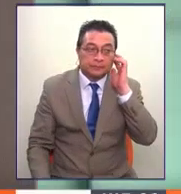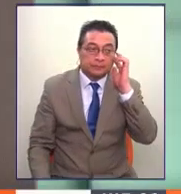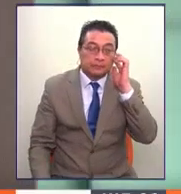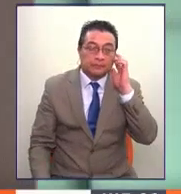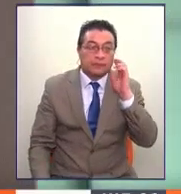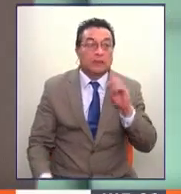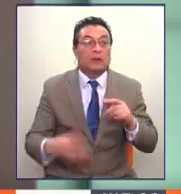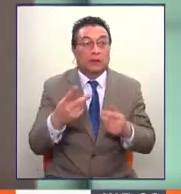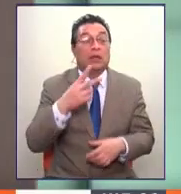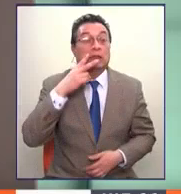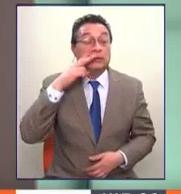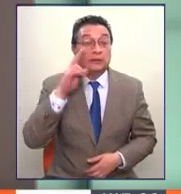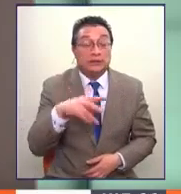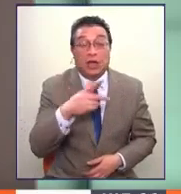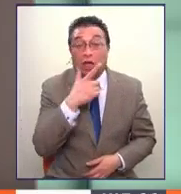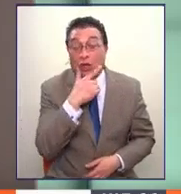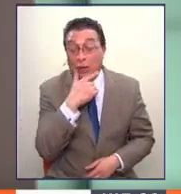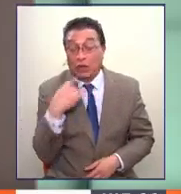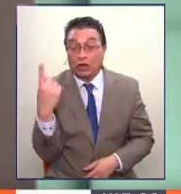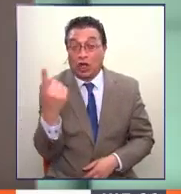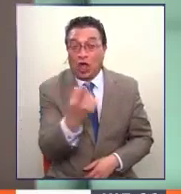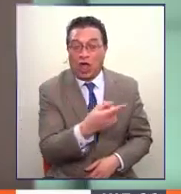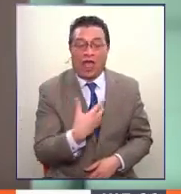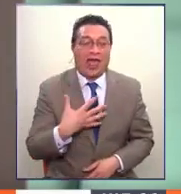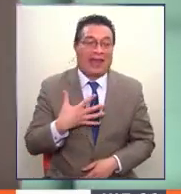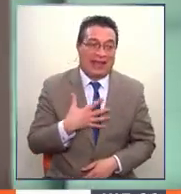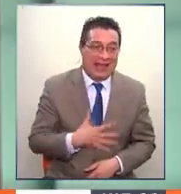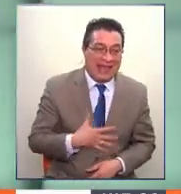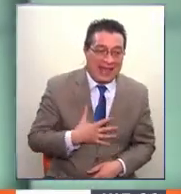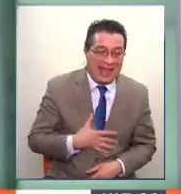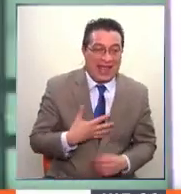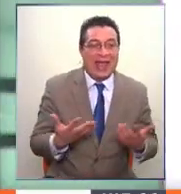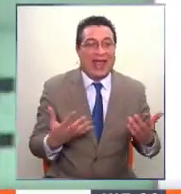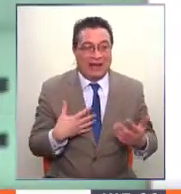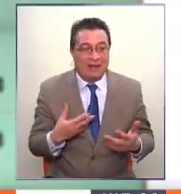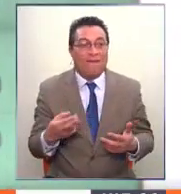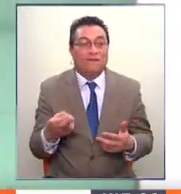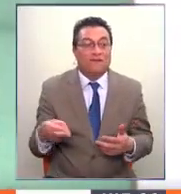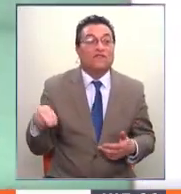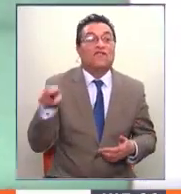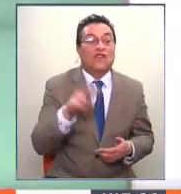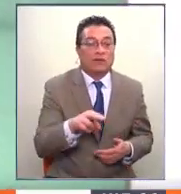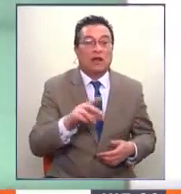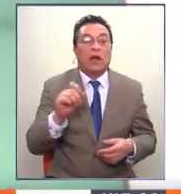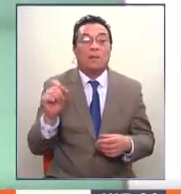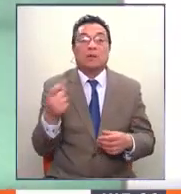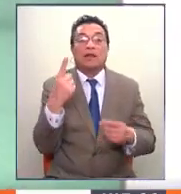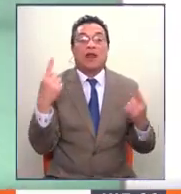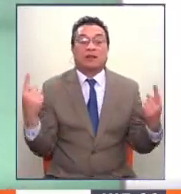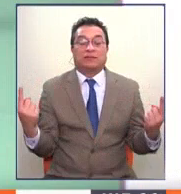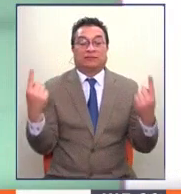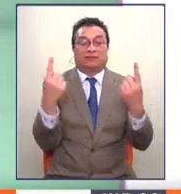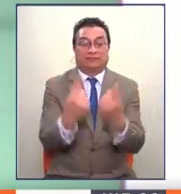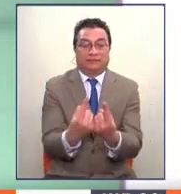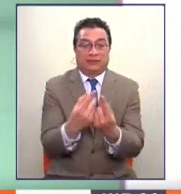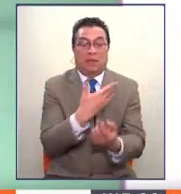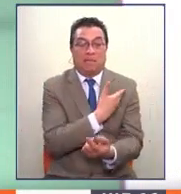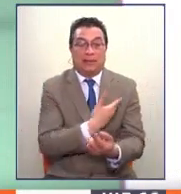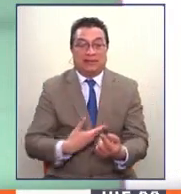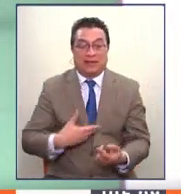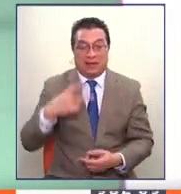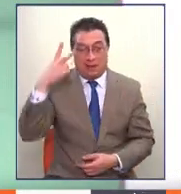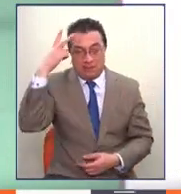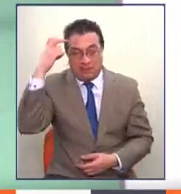Era sin duda el encuentro que todos esperaban, hablamos de la histórica primera cita entre los presidentes de México y